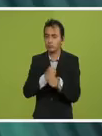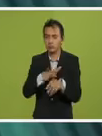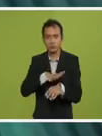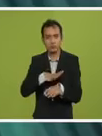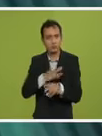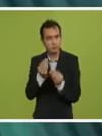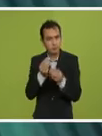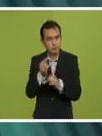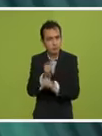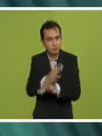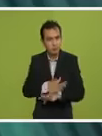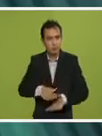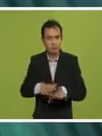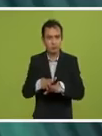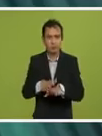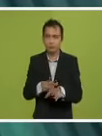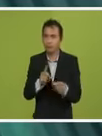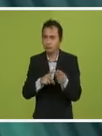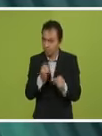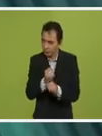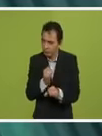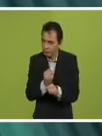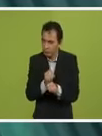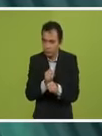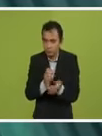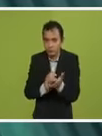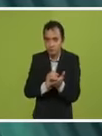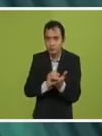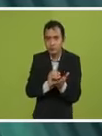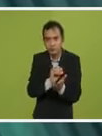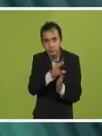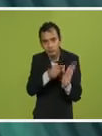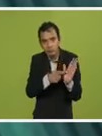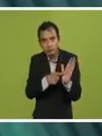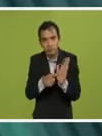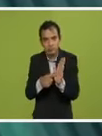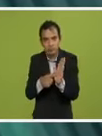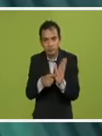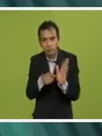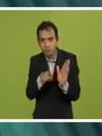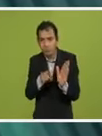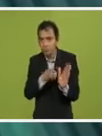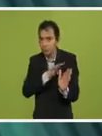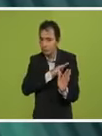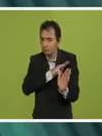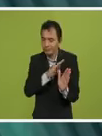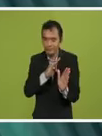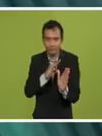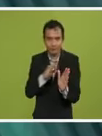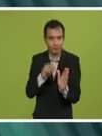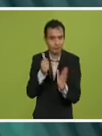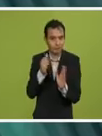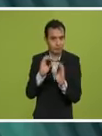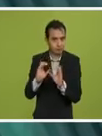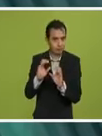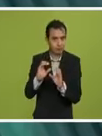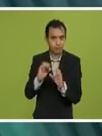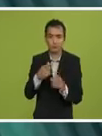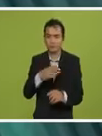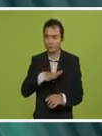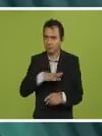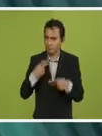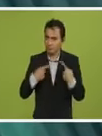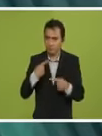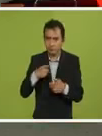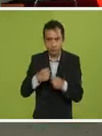terriblemente sacan estas imágenes de menores de edad y las vuelven pues como un foco para personas pederastas, ¿no? Así es. Y entonces de